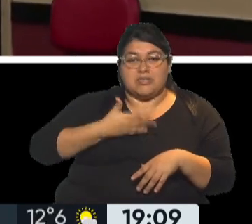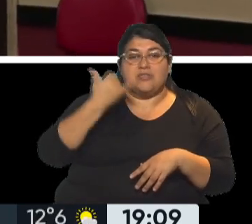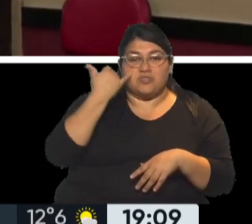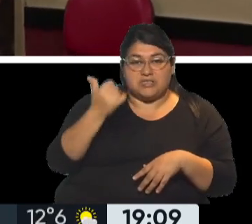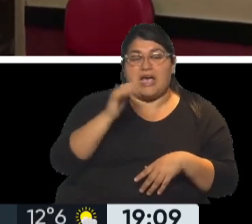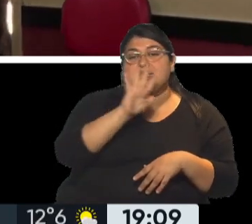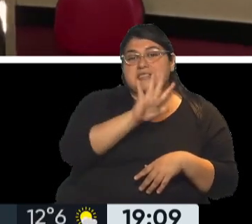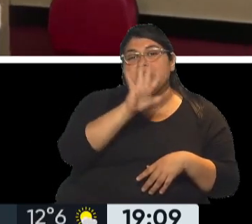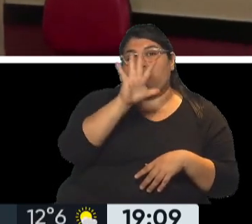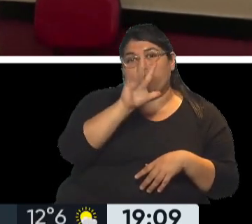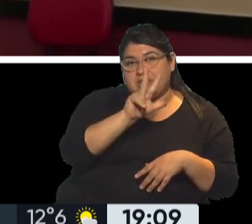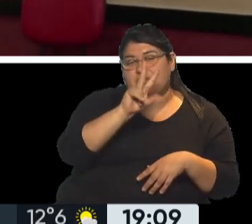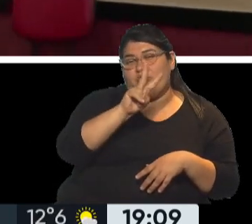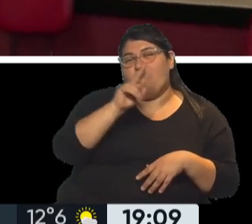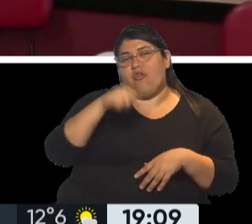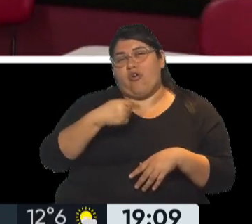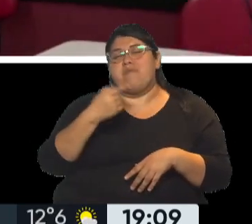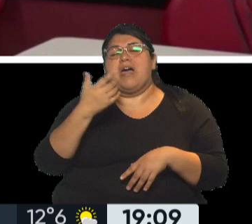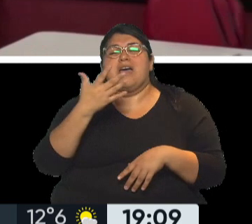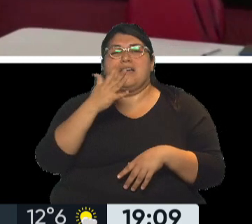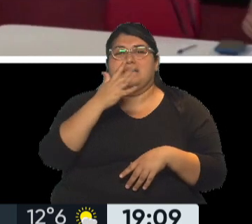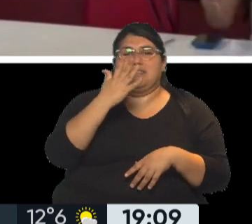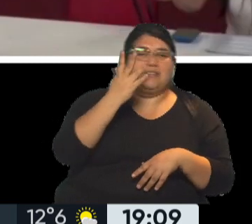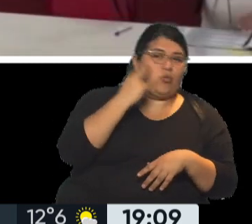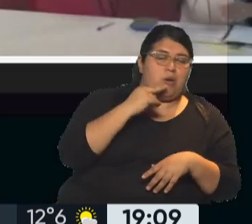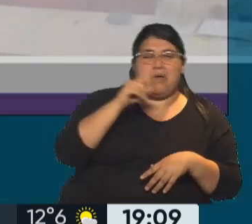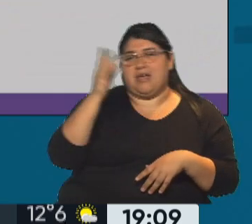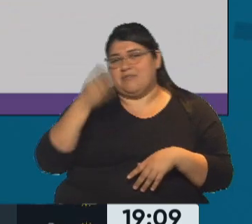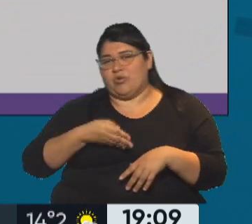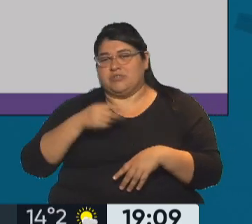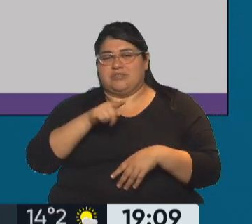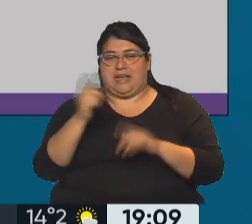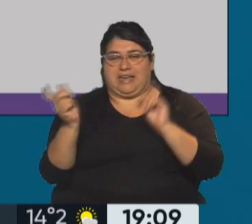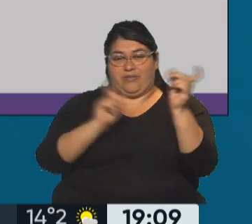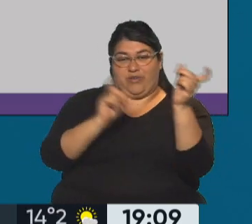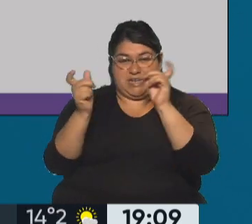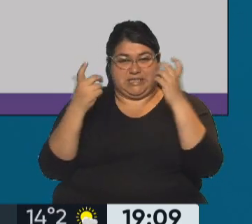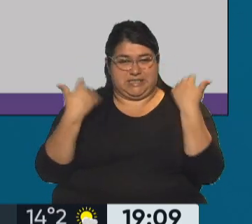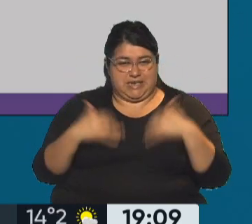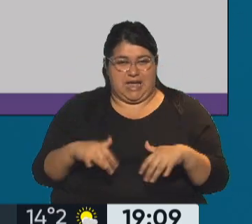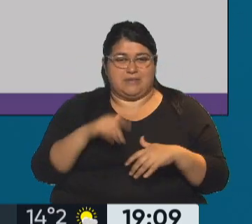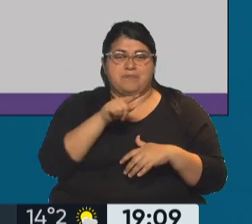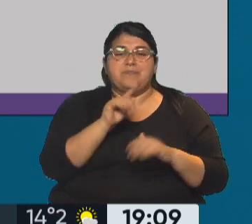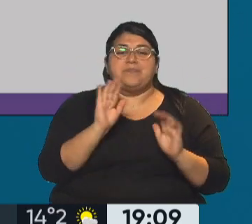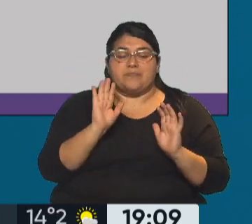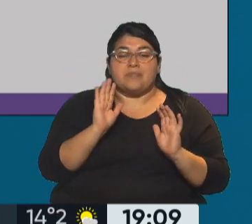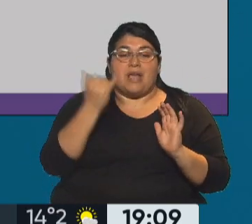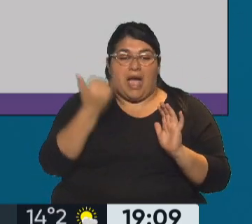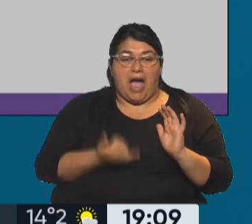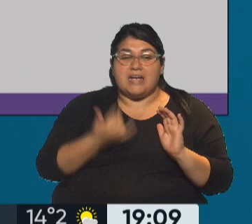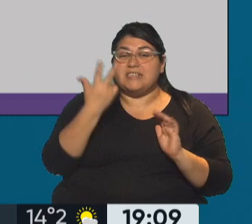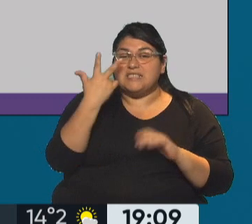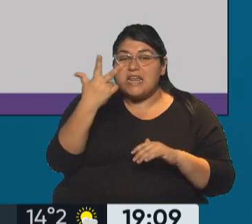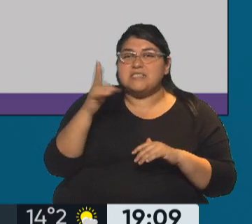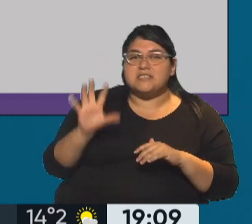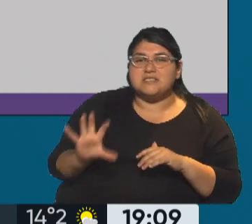52 49 48 todo todo el tiempo va variando y bueno Y aquí Hay muchísimo nerviosismo porque decíamos tres estados